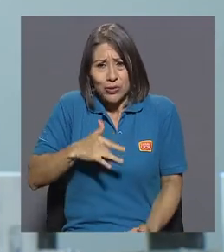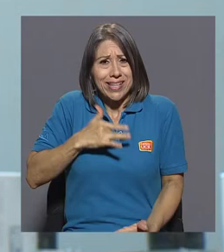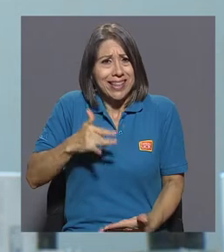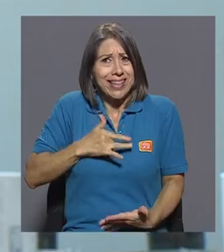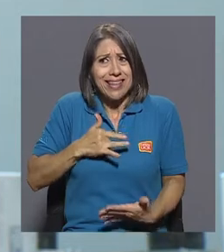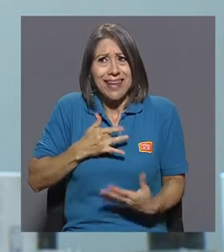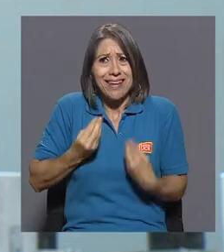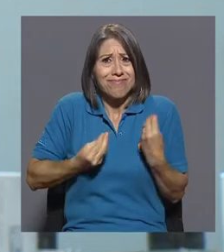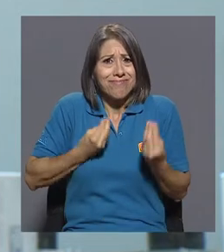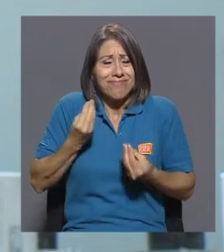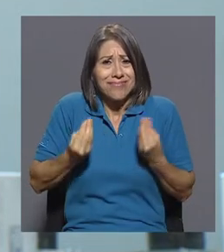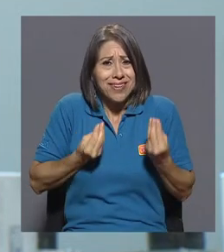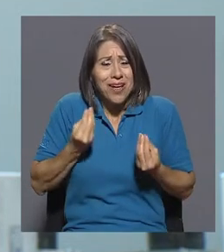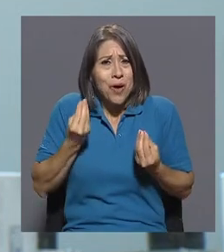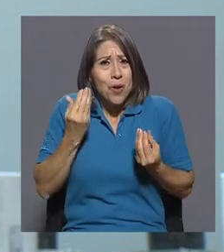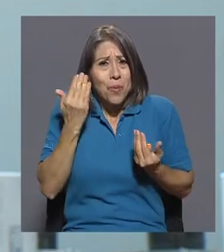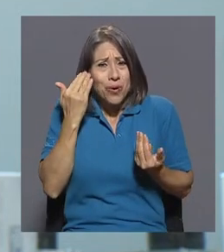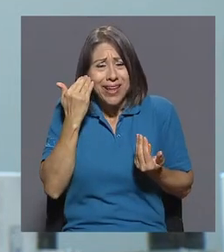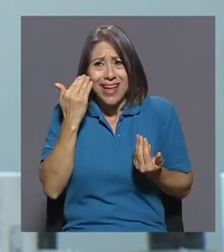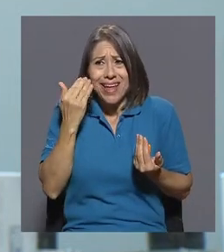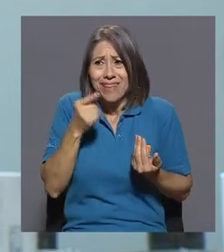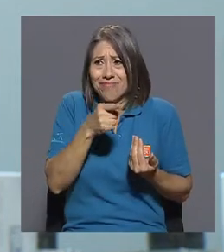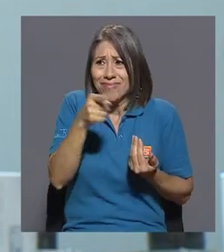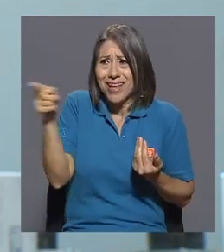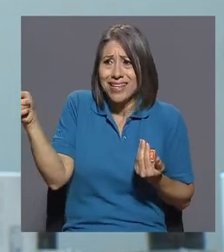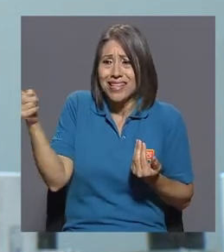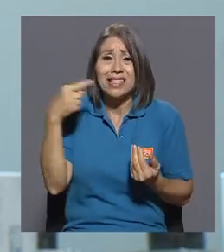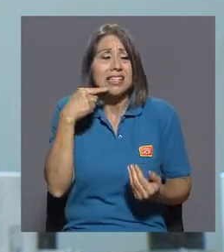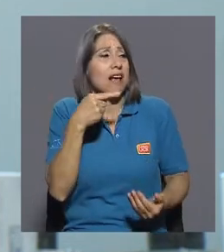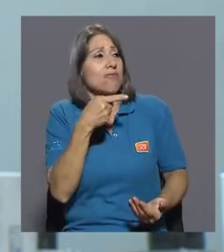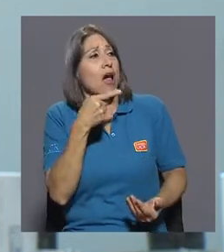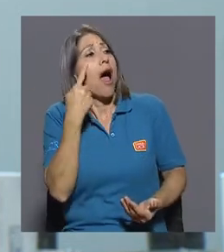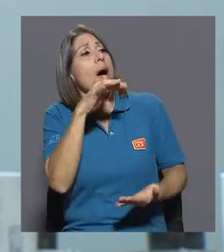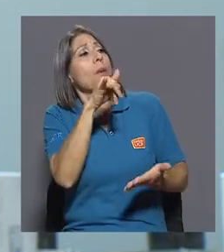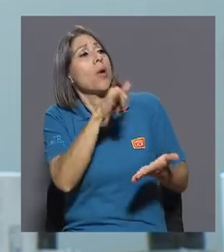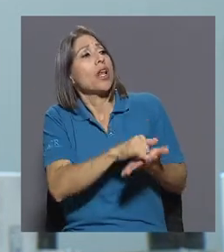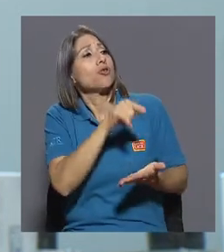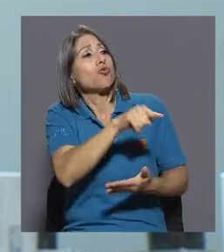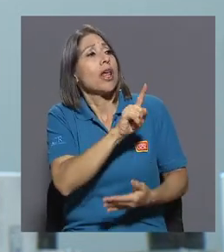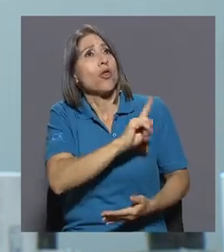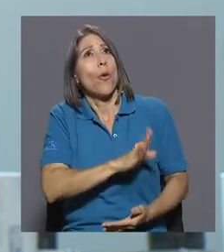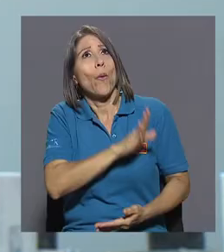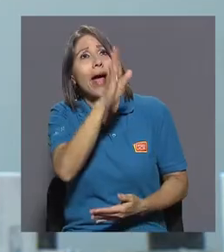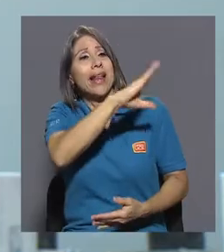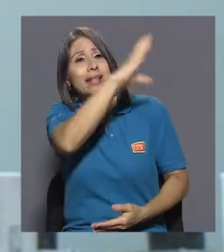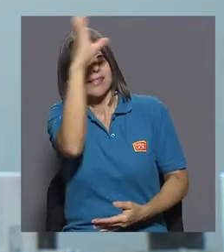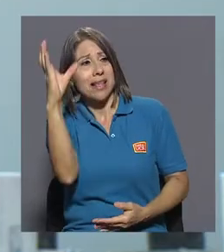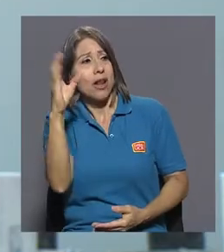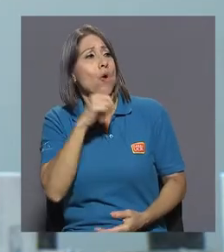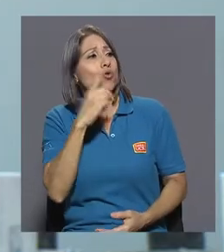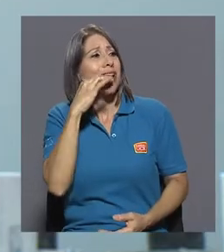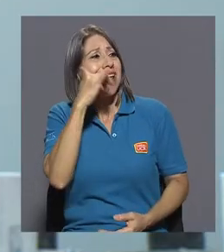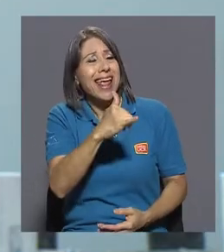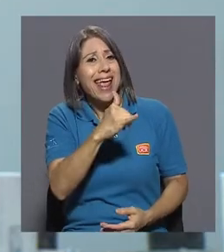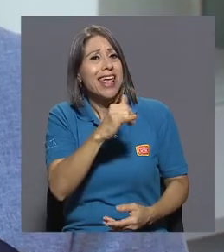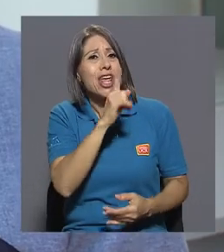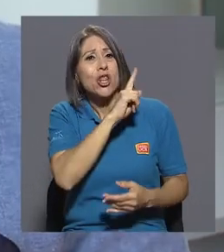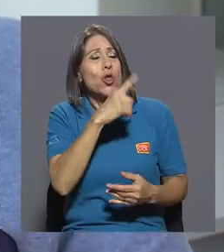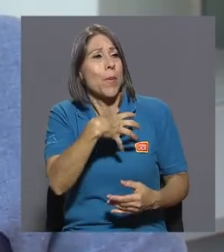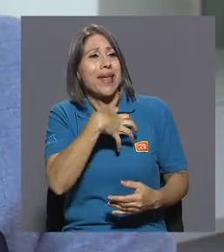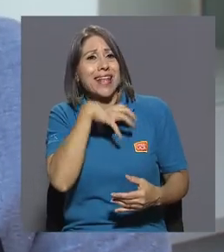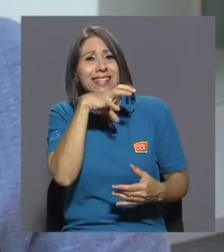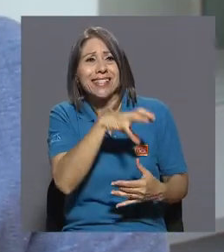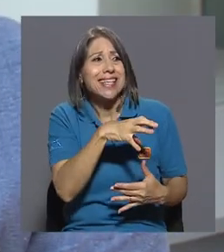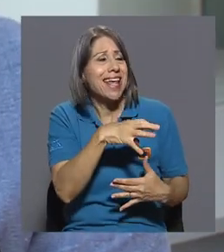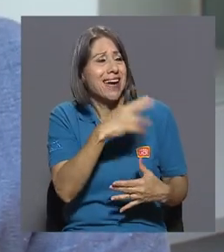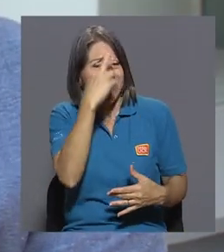ser que por eso yo no iba a ir al cielo, que por ser gay no merecía amor, que por ser gay no merecía respeto, que